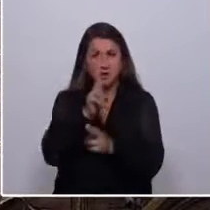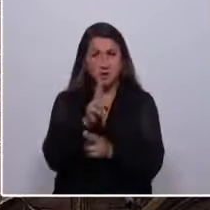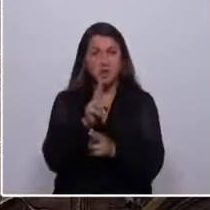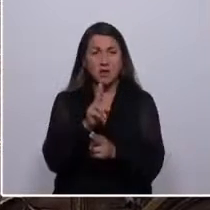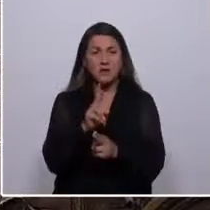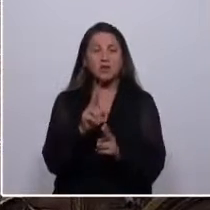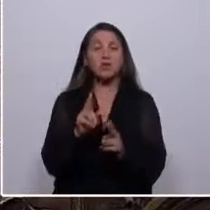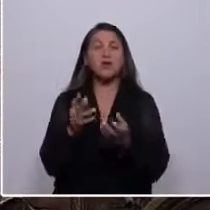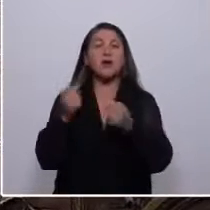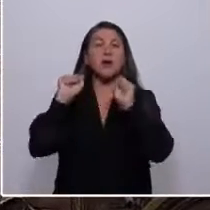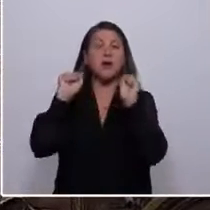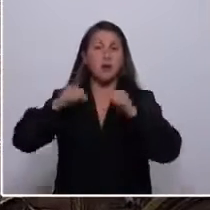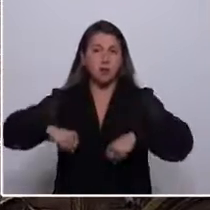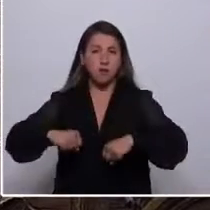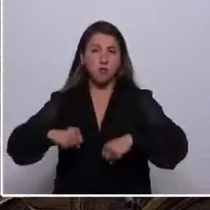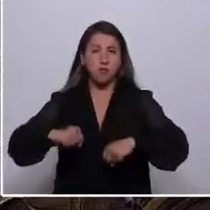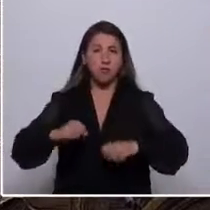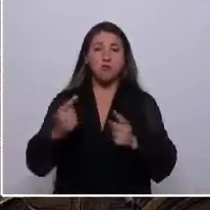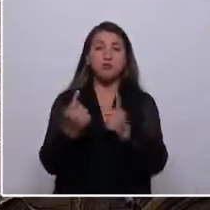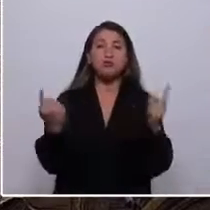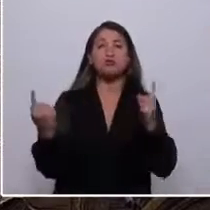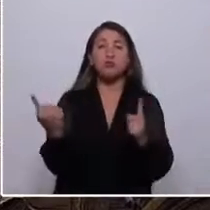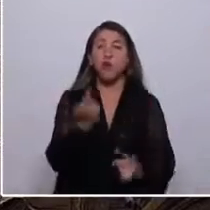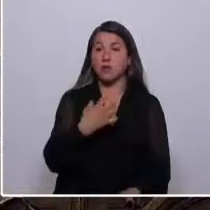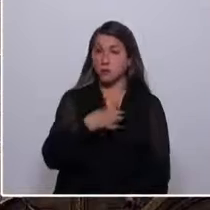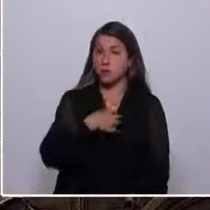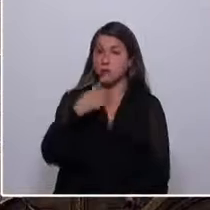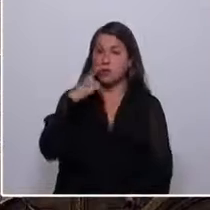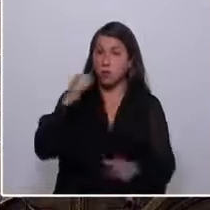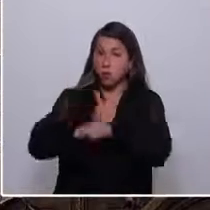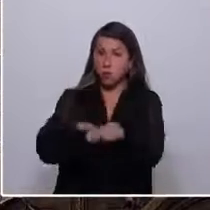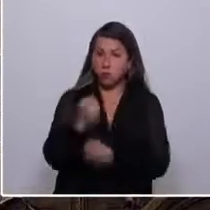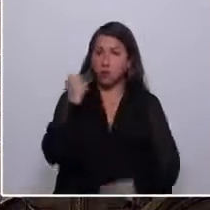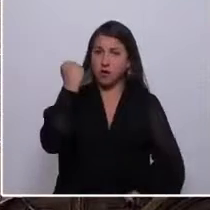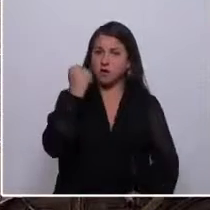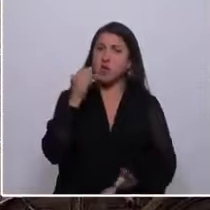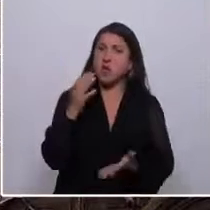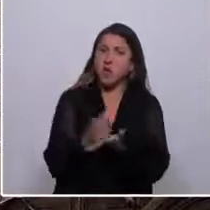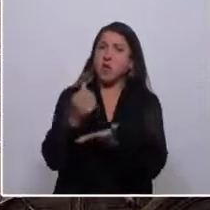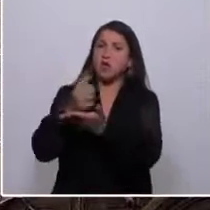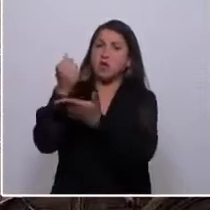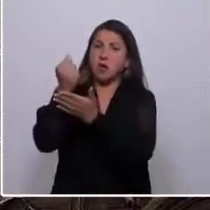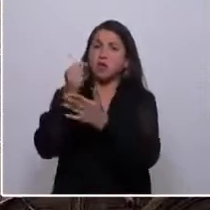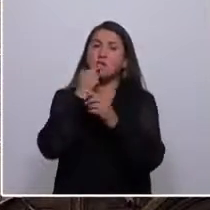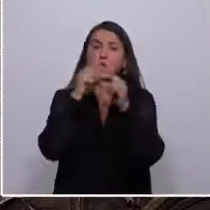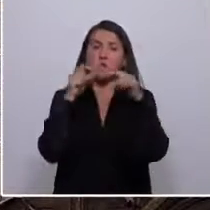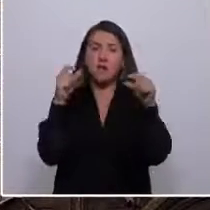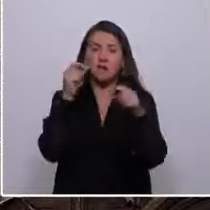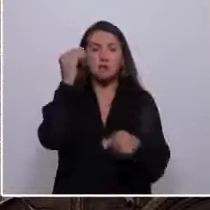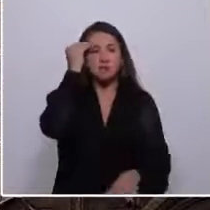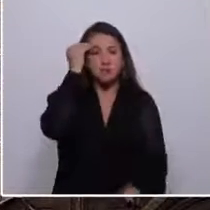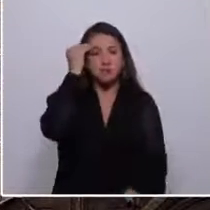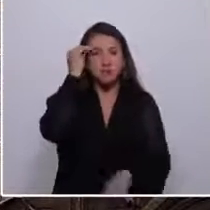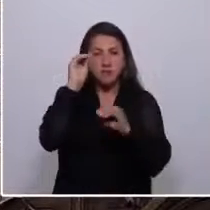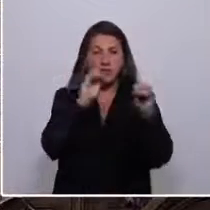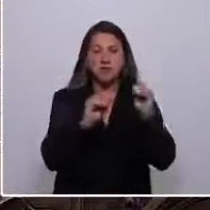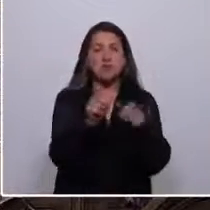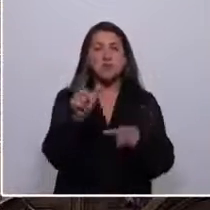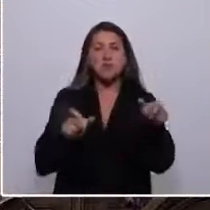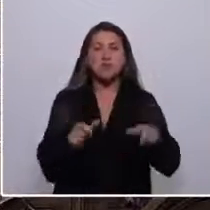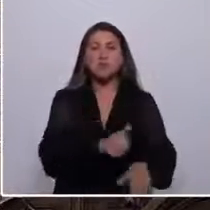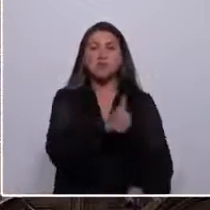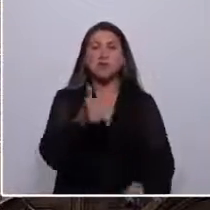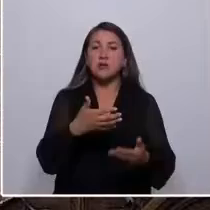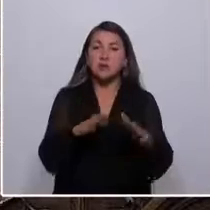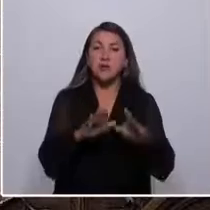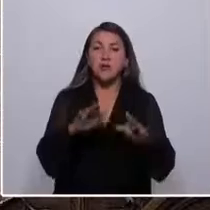apruebo. Solos, asustados pero poderosos. Han ido logrando, han dejado sus frases en la mente de las personas. La casa de todos, la libertad,